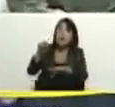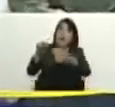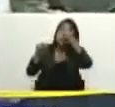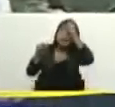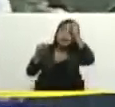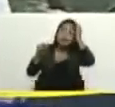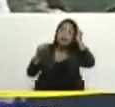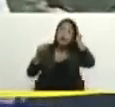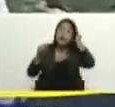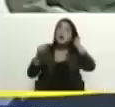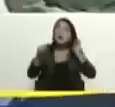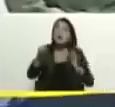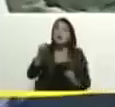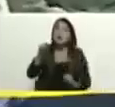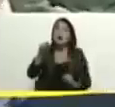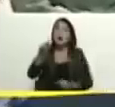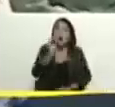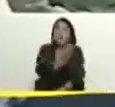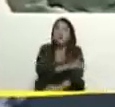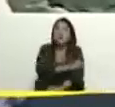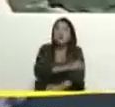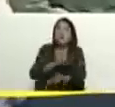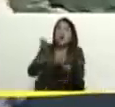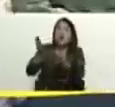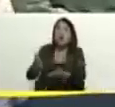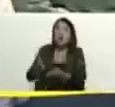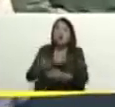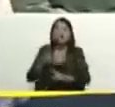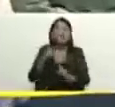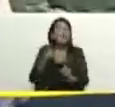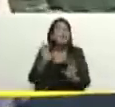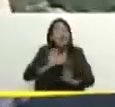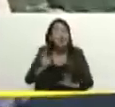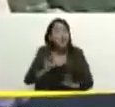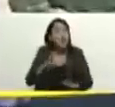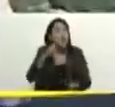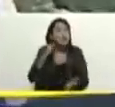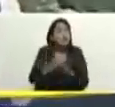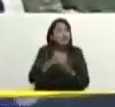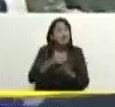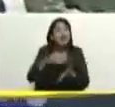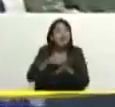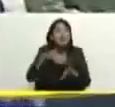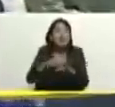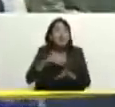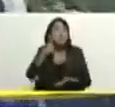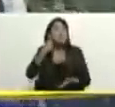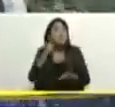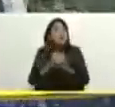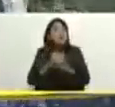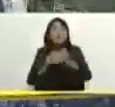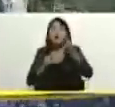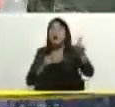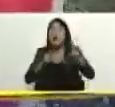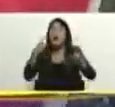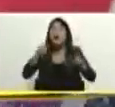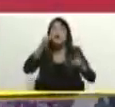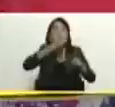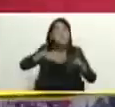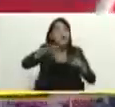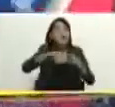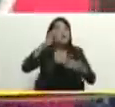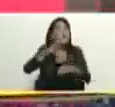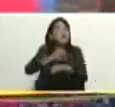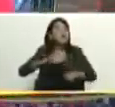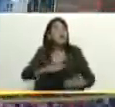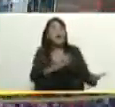no se atrevan. Allá hay un pueblo, allá hay una fuerza armada, no